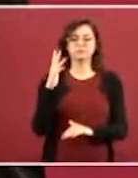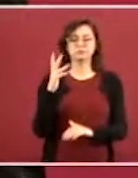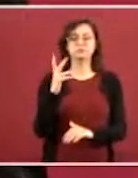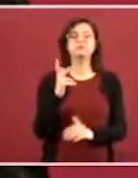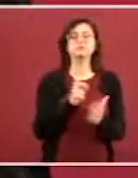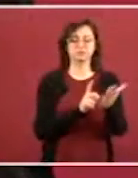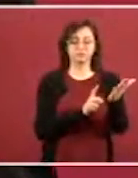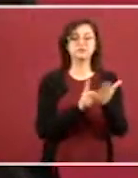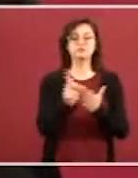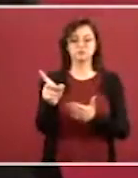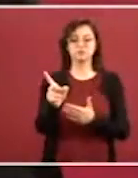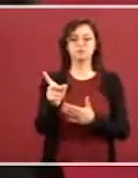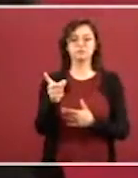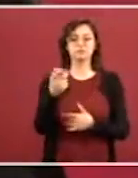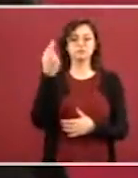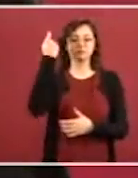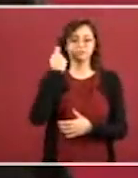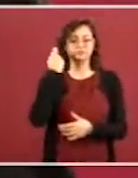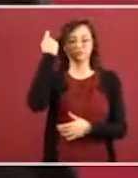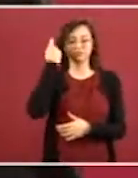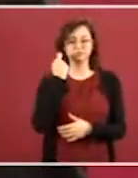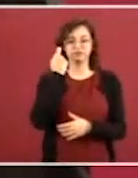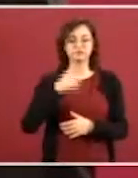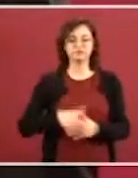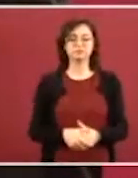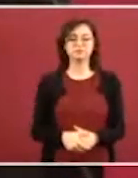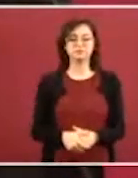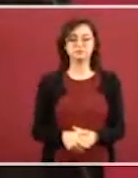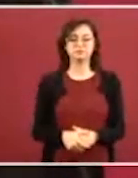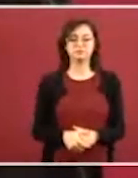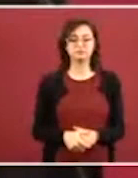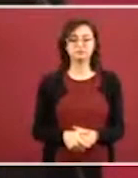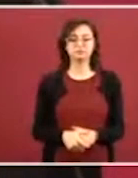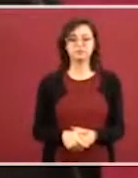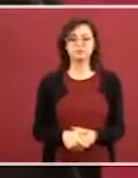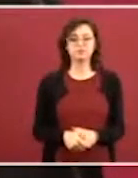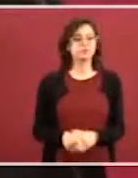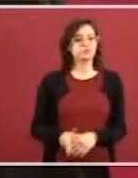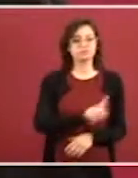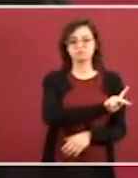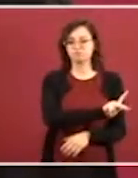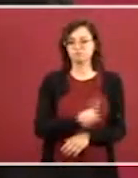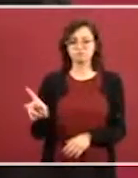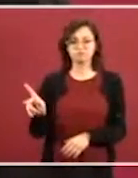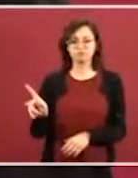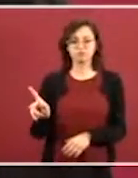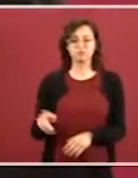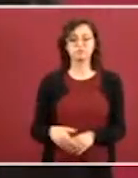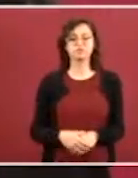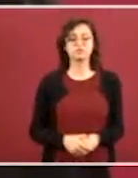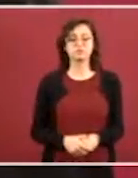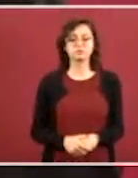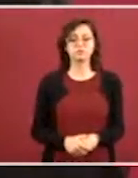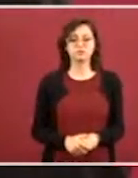tienen el derecho a una pensión. Es universal, es decir,